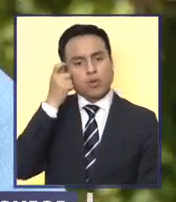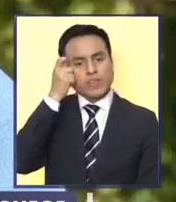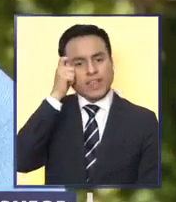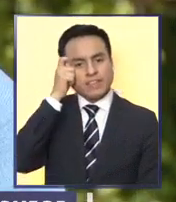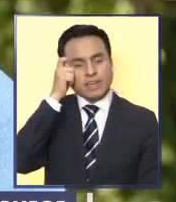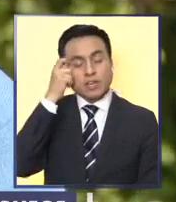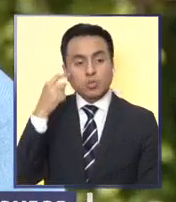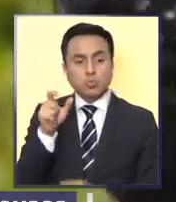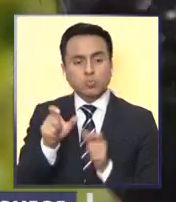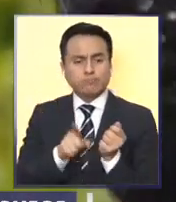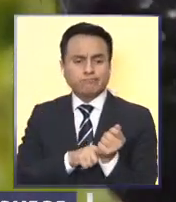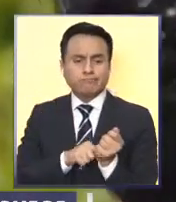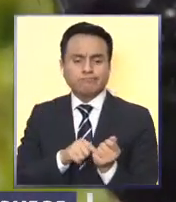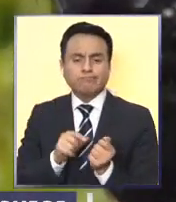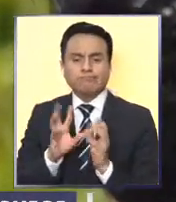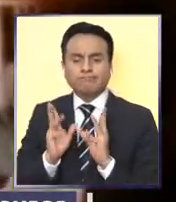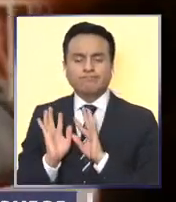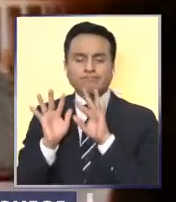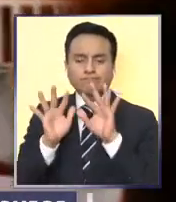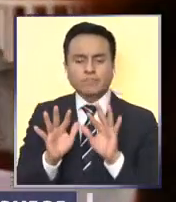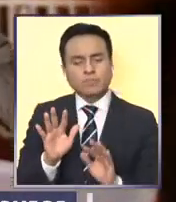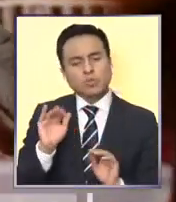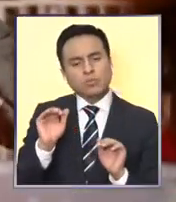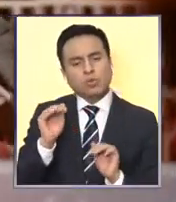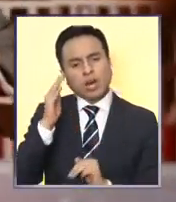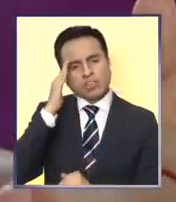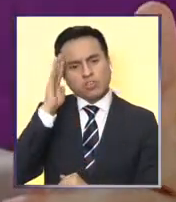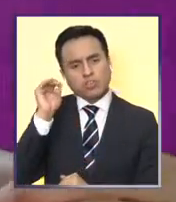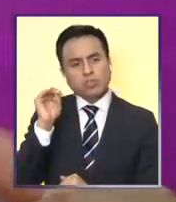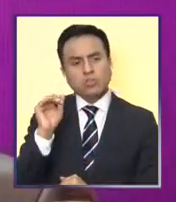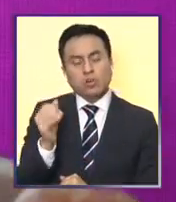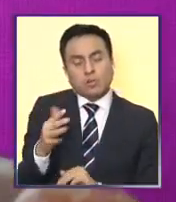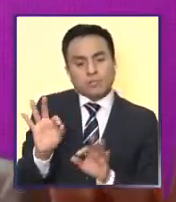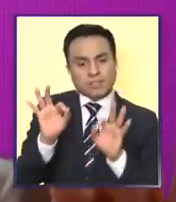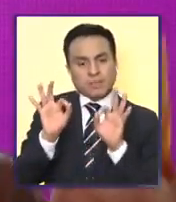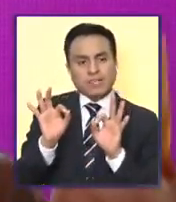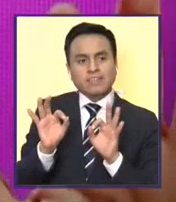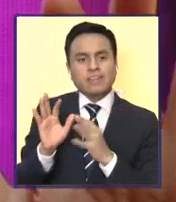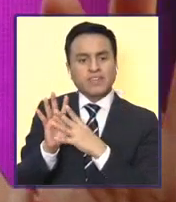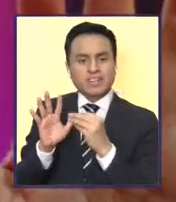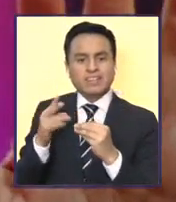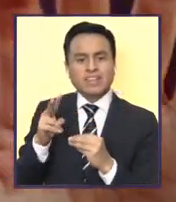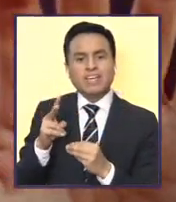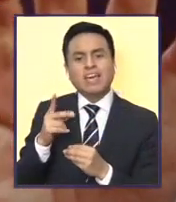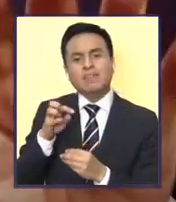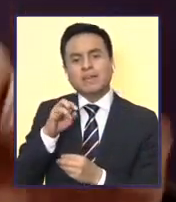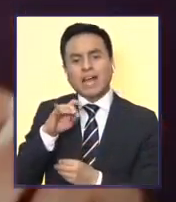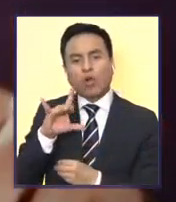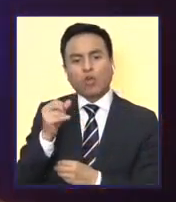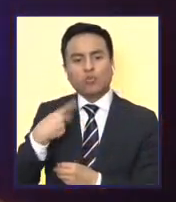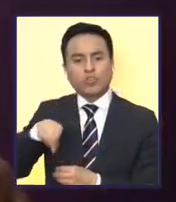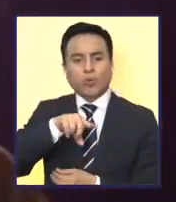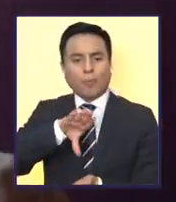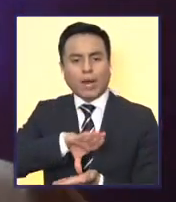sus seres queridos le darán el último adiós a uno de los principales referentes del espectáculo en nuestro país.